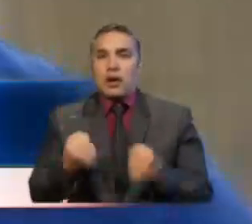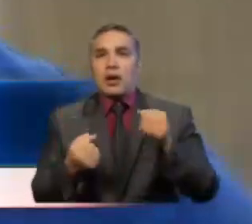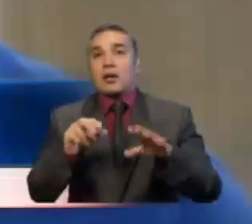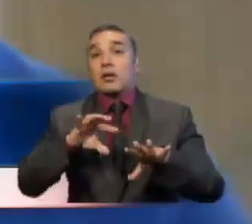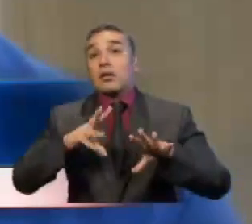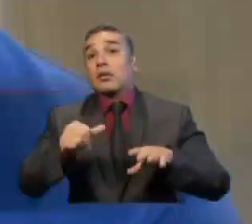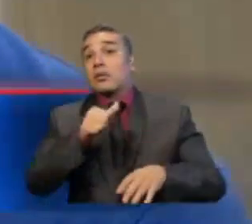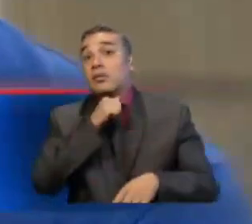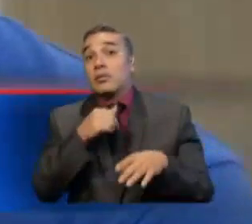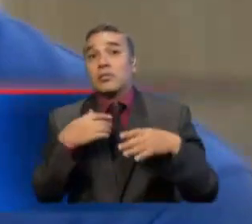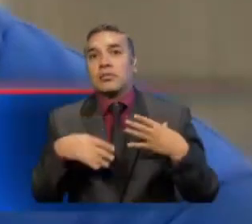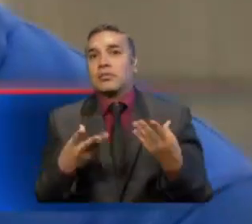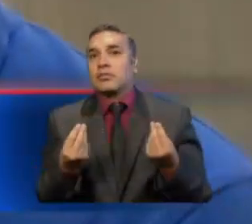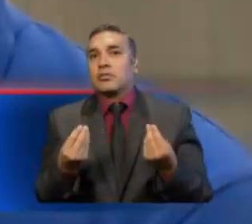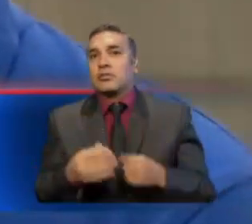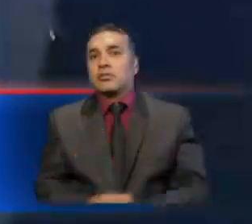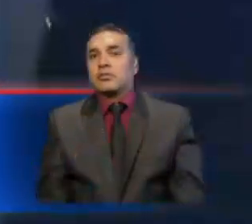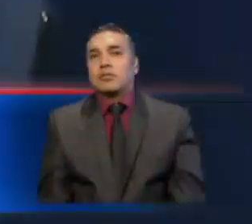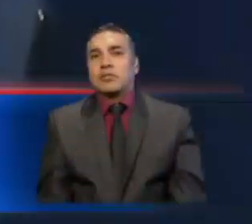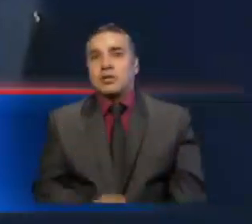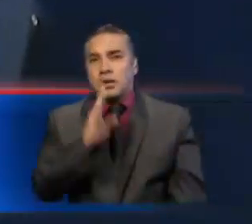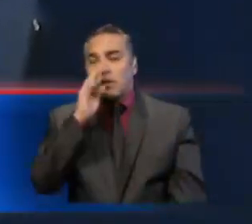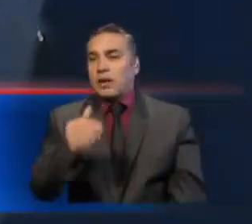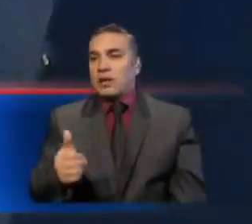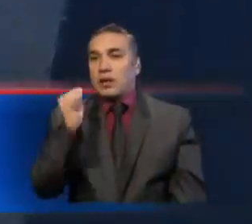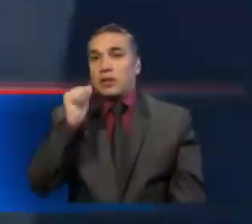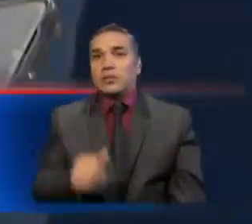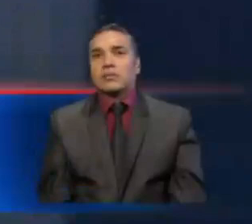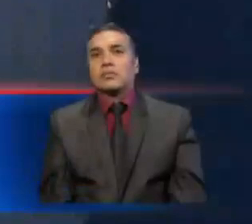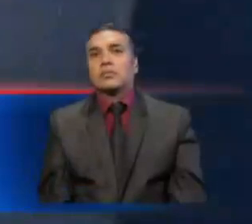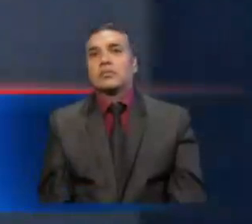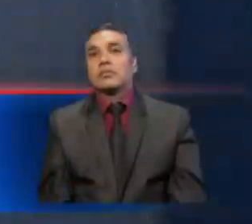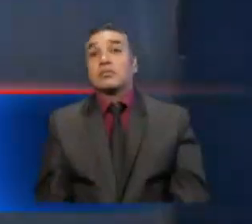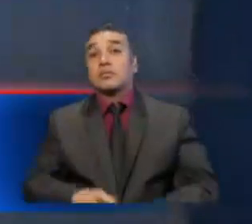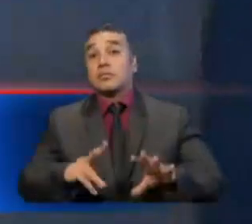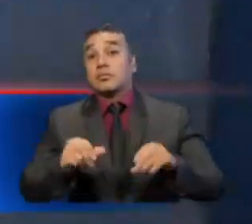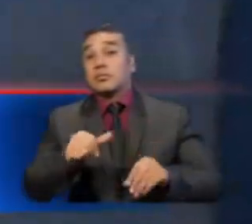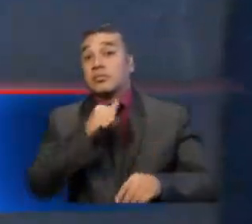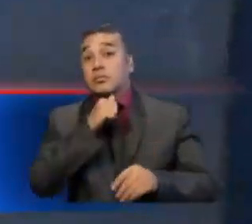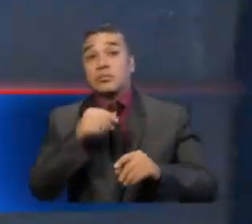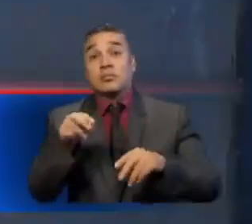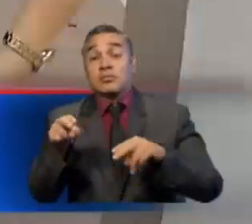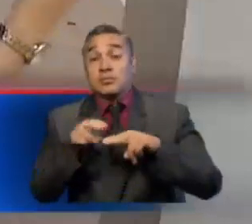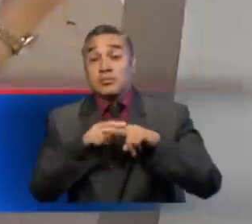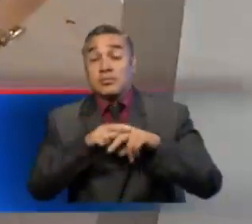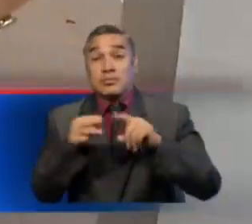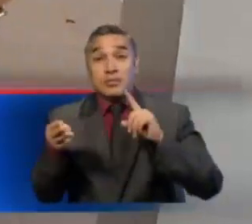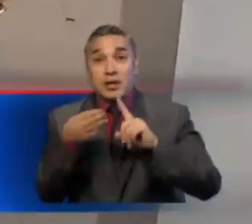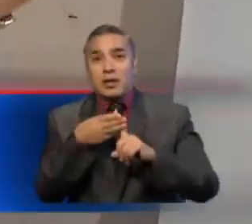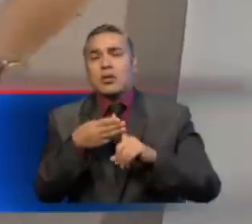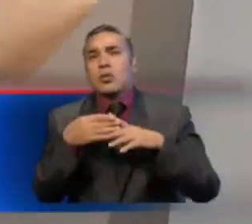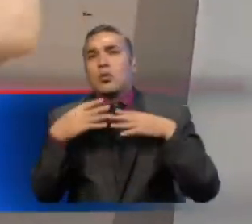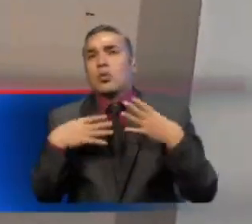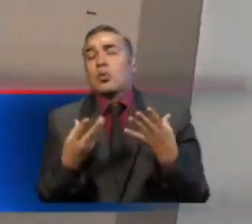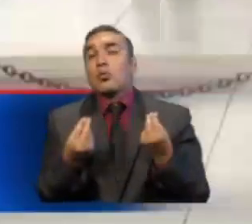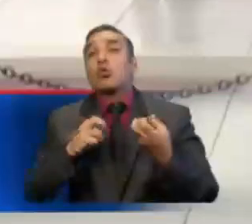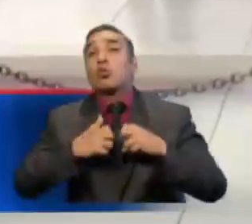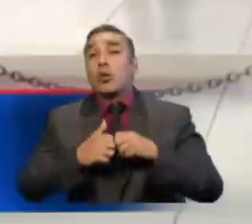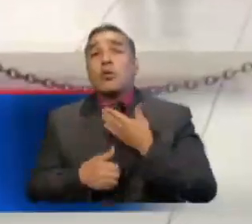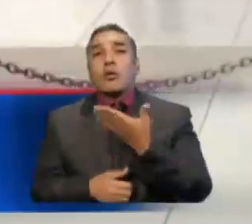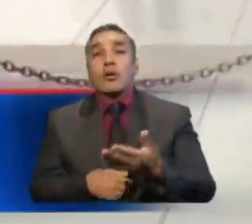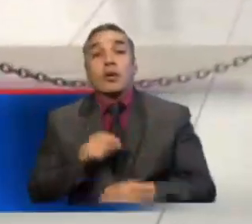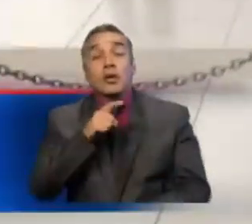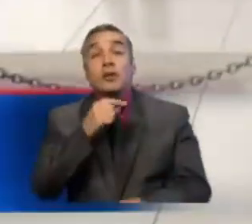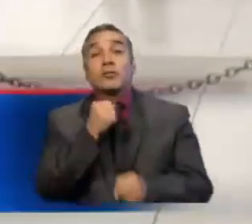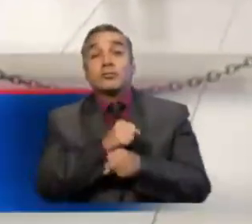los ladrones estaban del lado de atrás. Para Isabel Martínez, los robos a través de aplicaciones se ha convertido en un problema. Ella